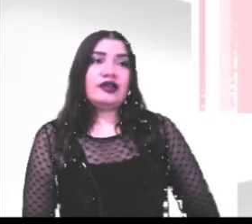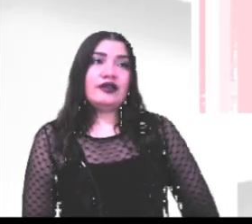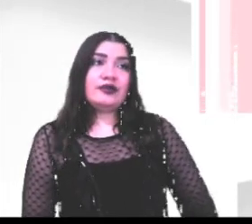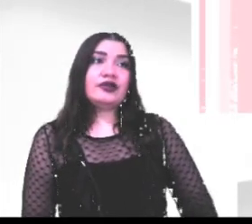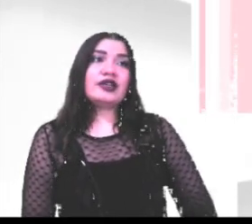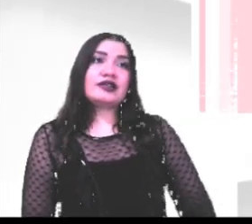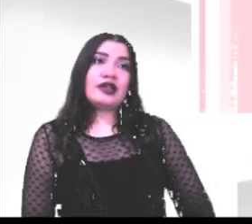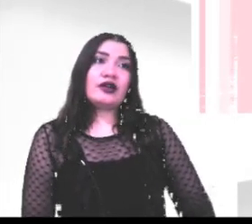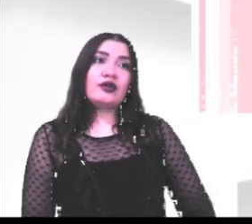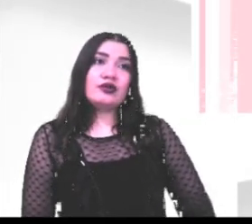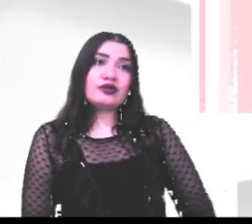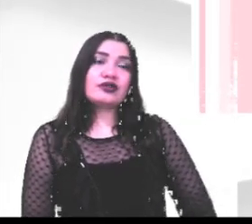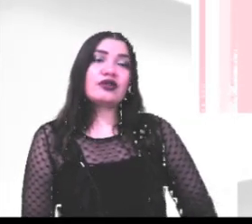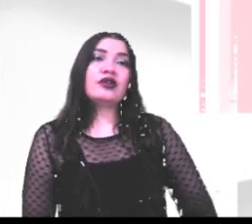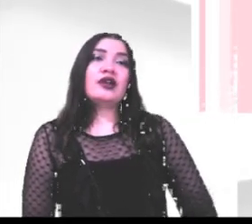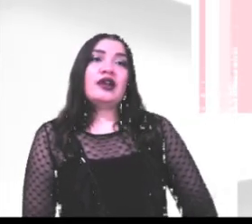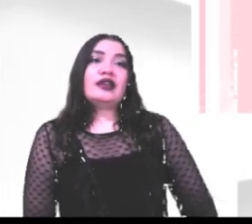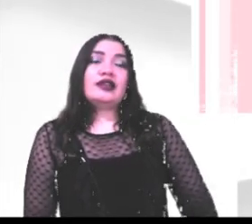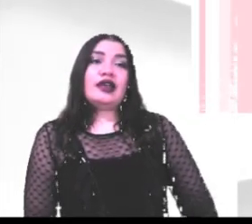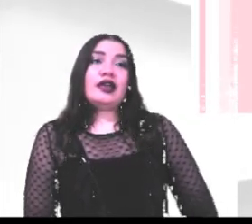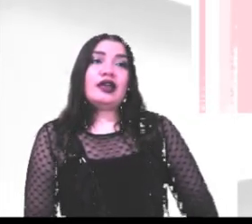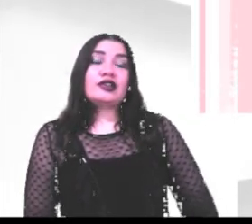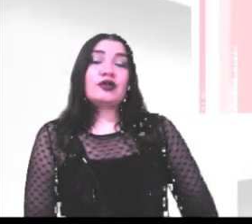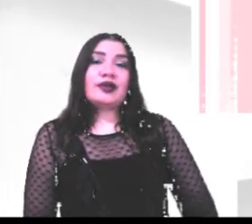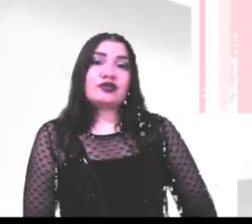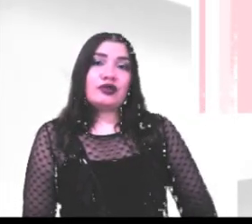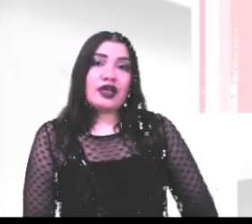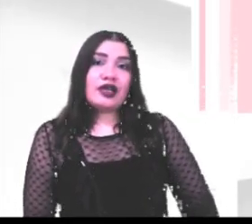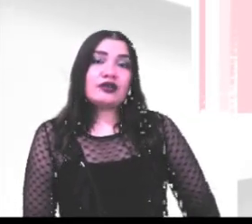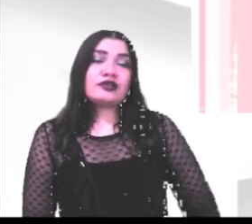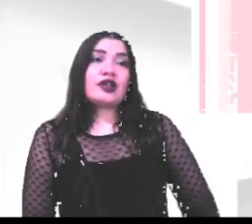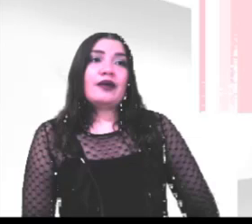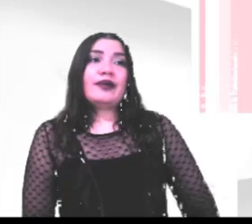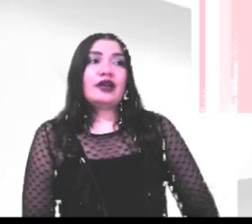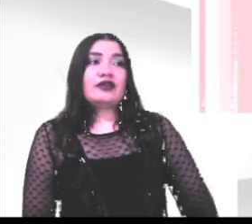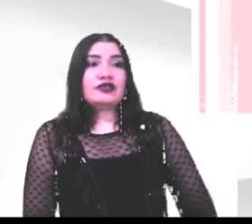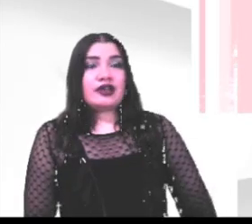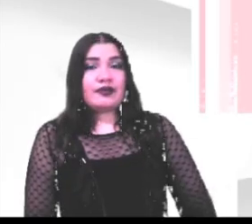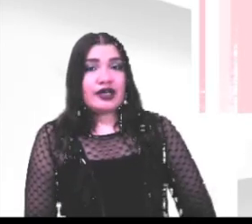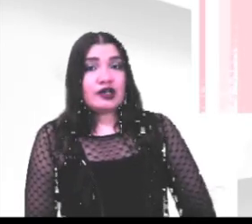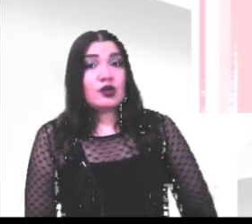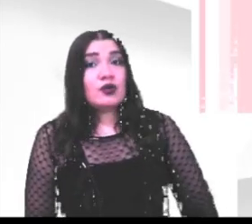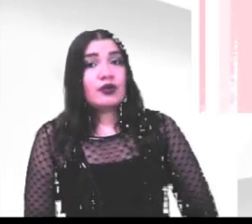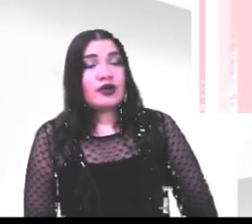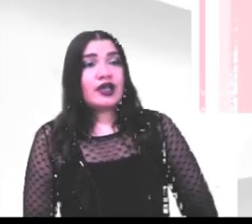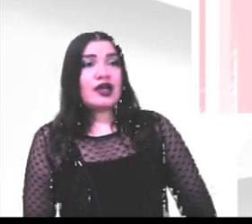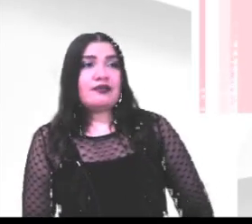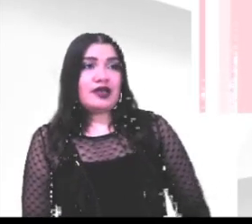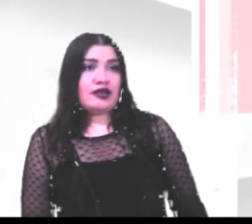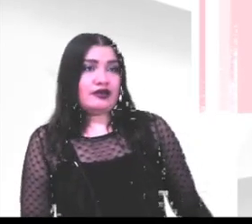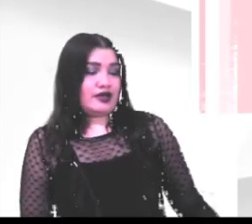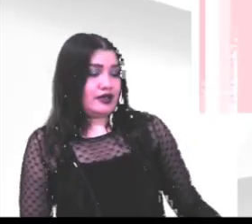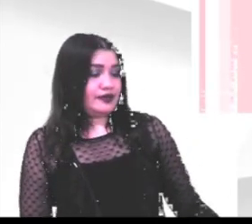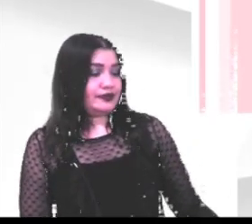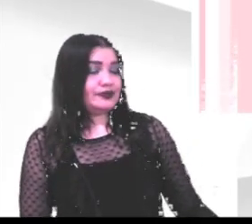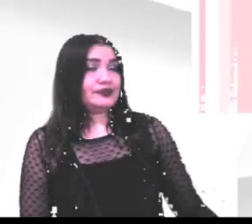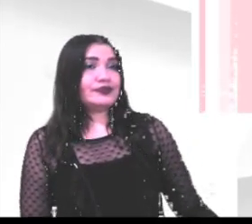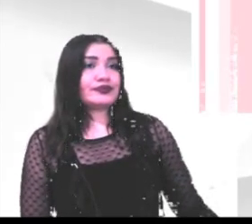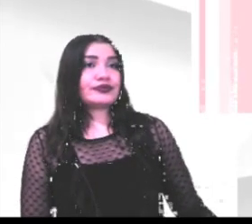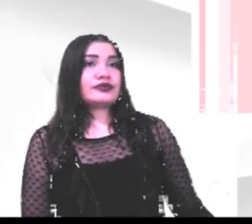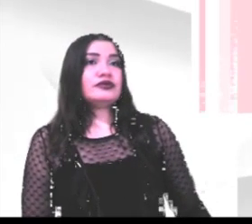debemos de hacer uso de esos basureros para conservar un buen ambiente